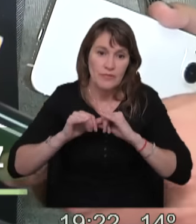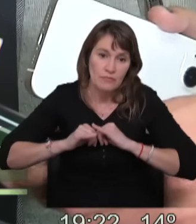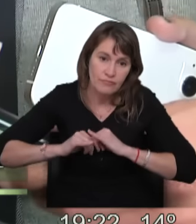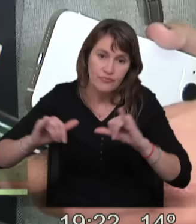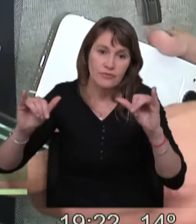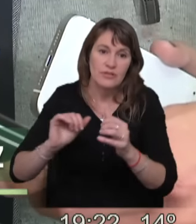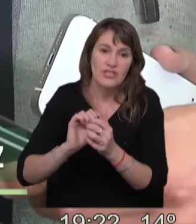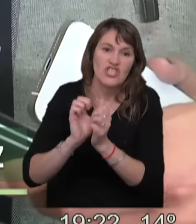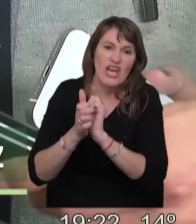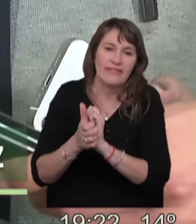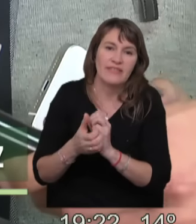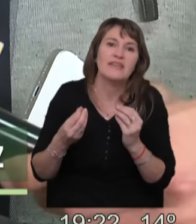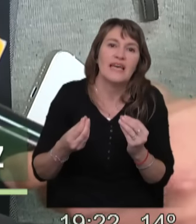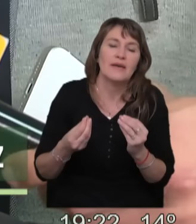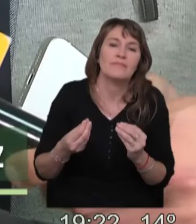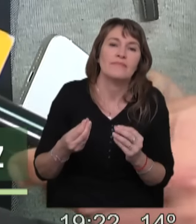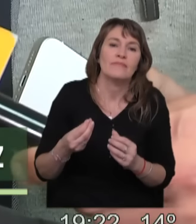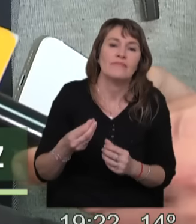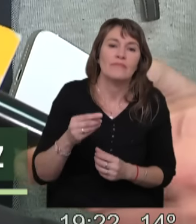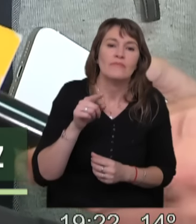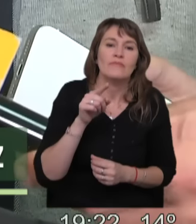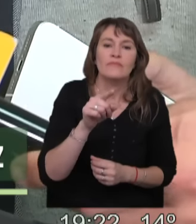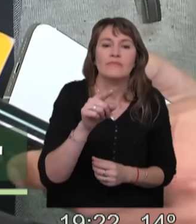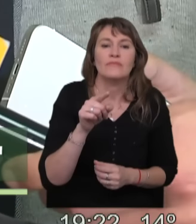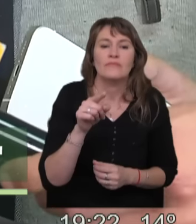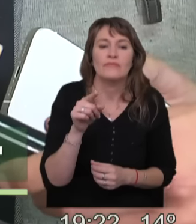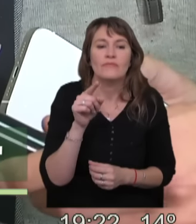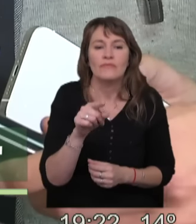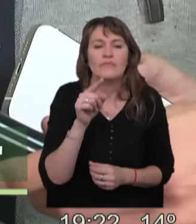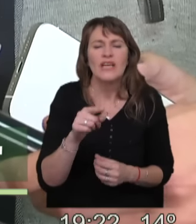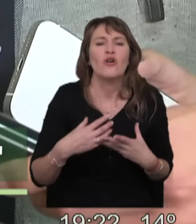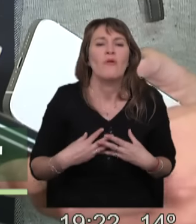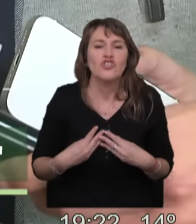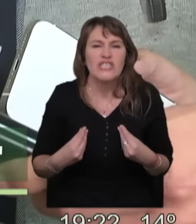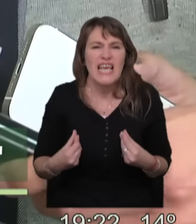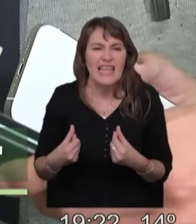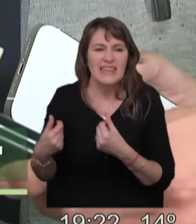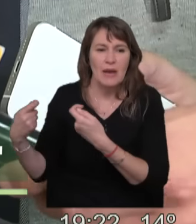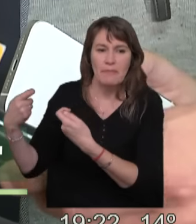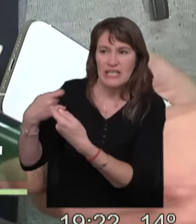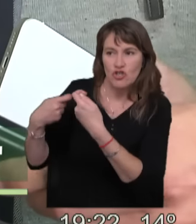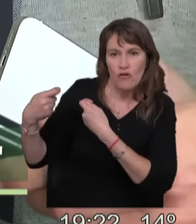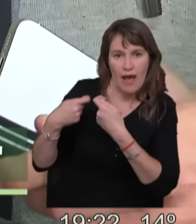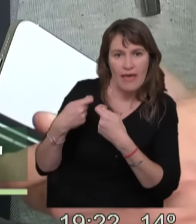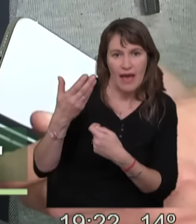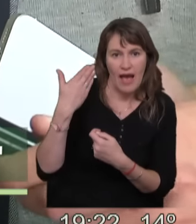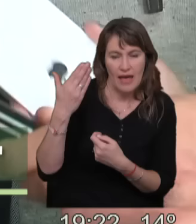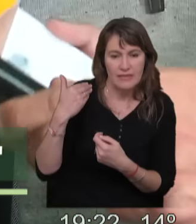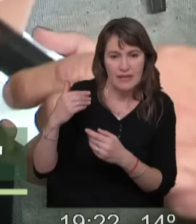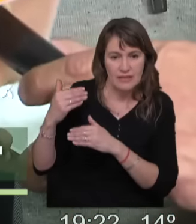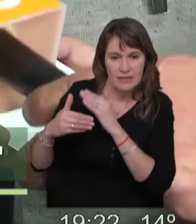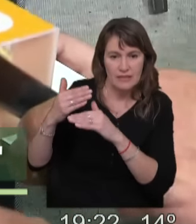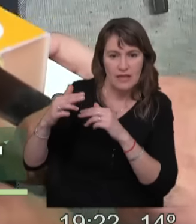¿Usted de alguna forma se siente presionado, se sintió presionado en algún momento del